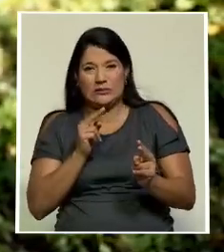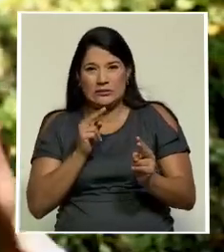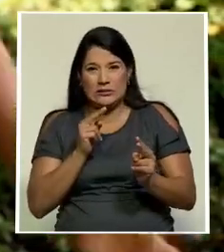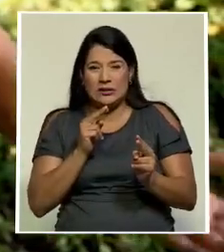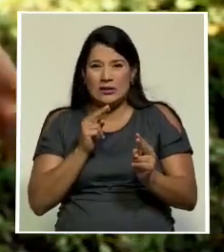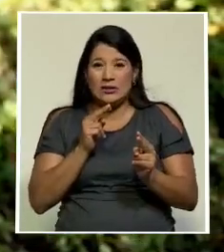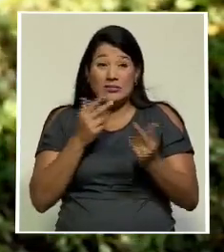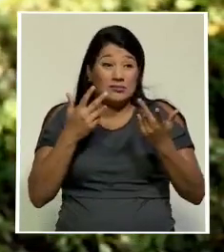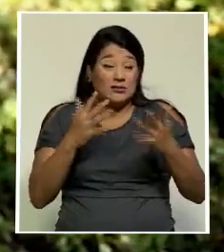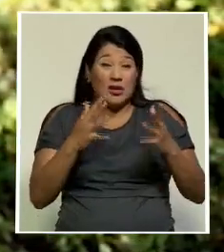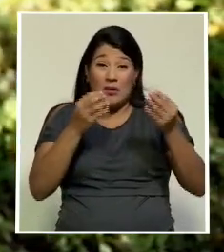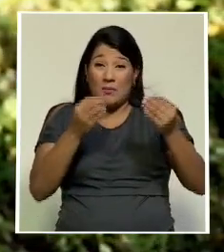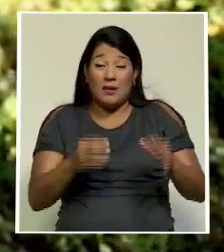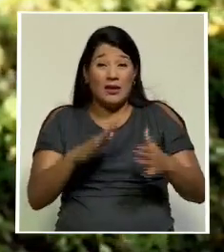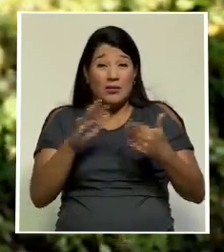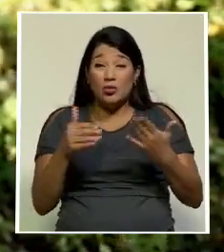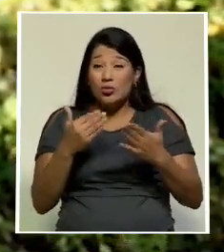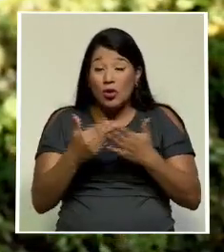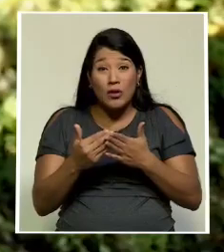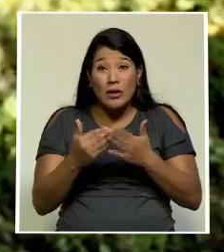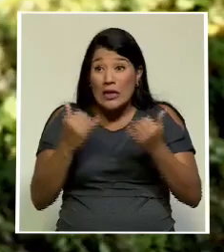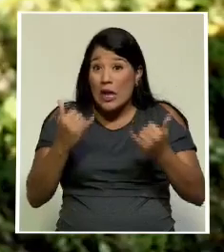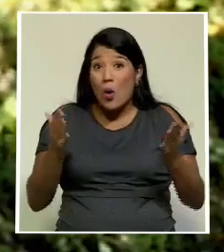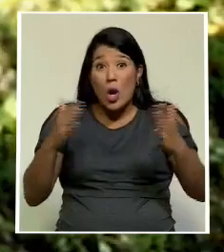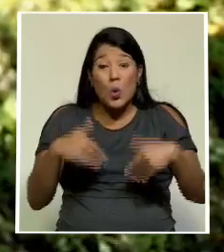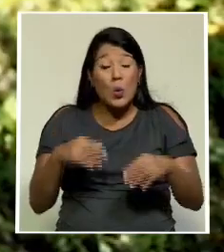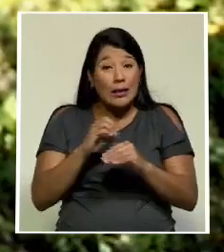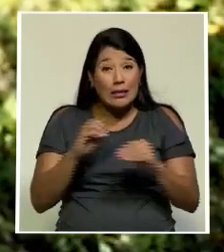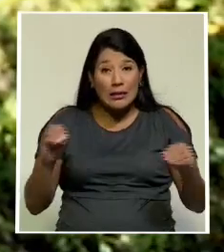está toda nuestra siembra, dijimos, si ya no hay nada cuando llegamos.